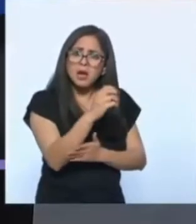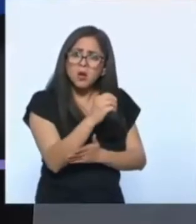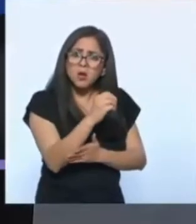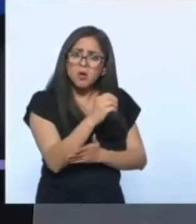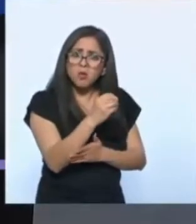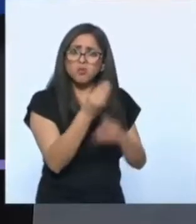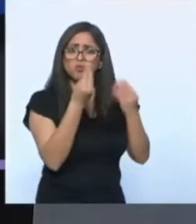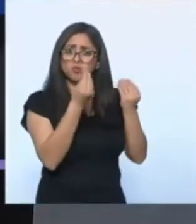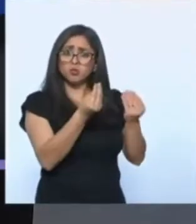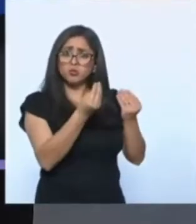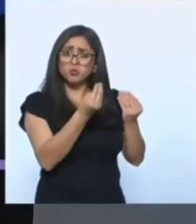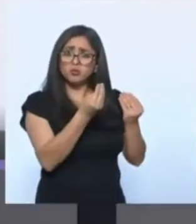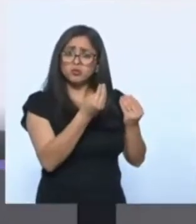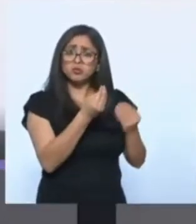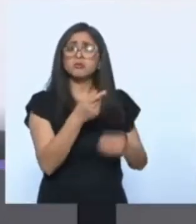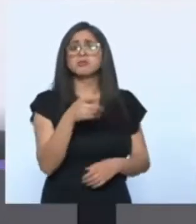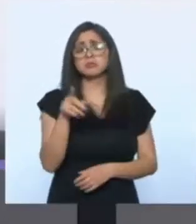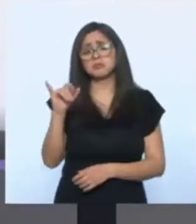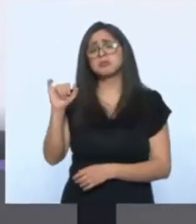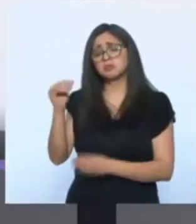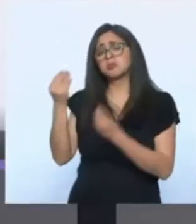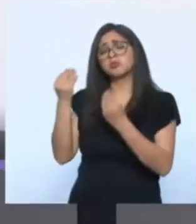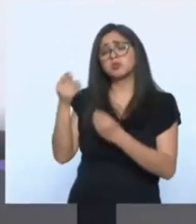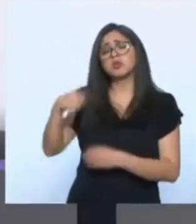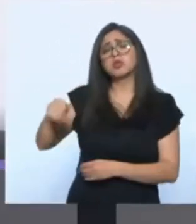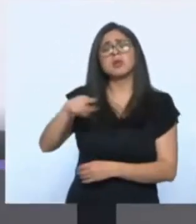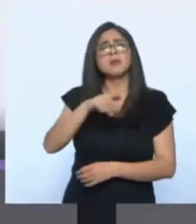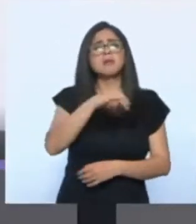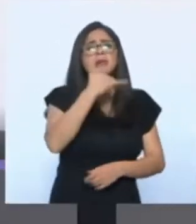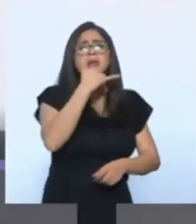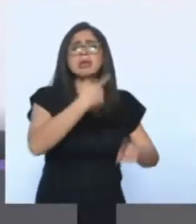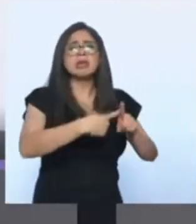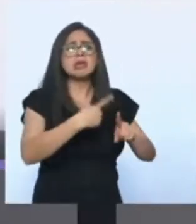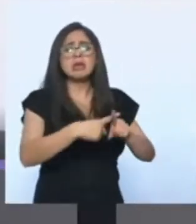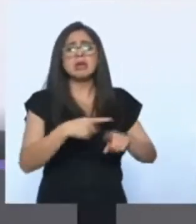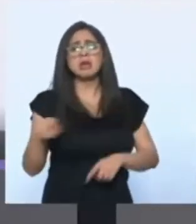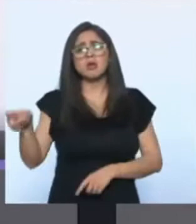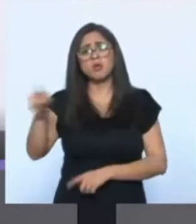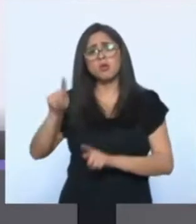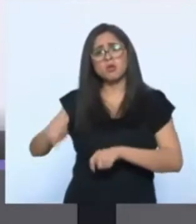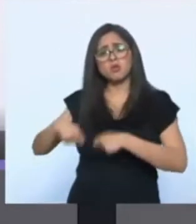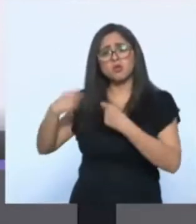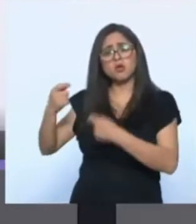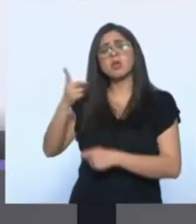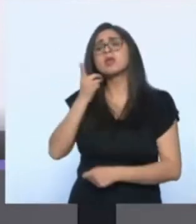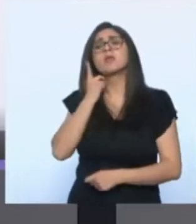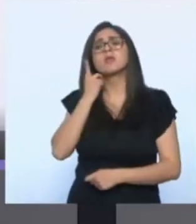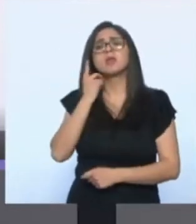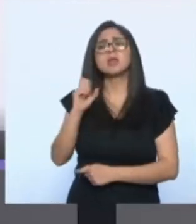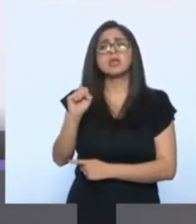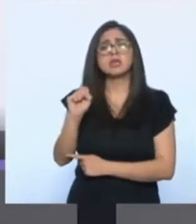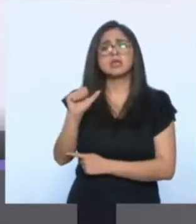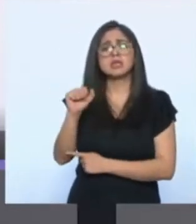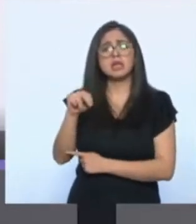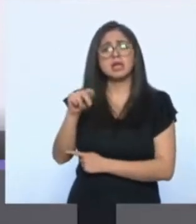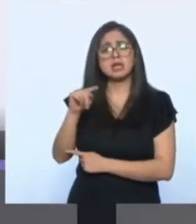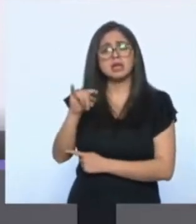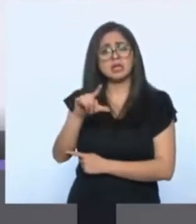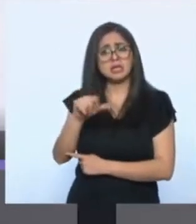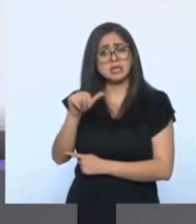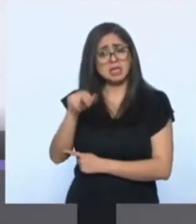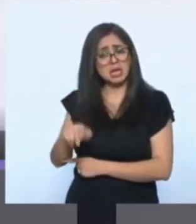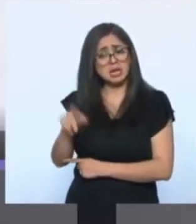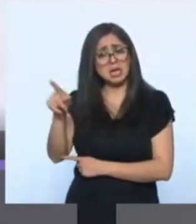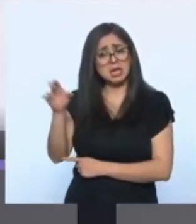¿Quiénes? Por ejemplo, el presidente de la Comisión de Procuración y Administración de Justicia, el diputado Santillán, está, yo creo